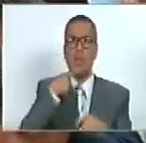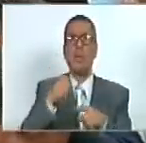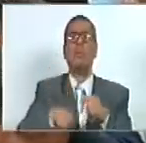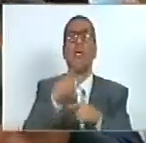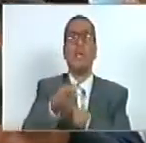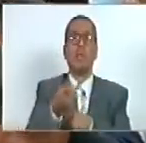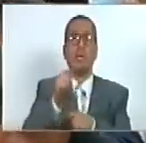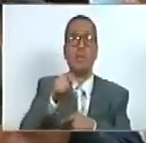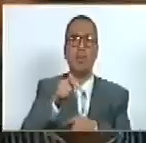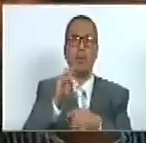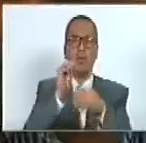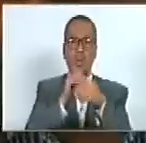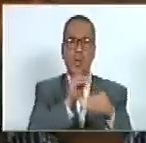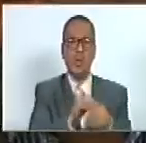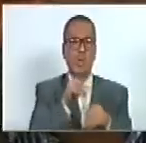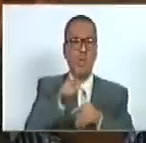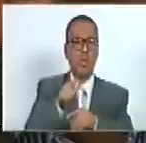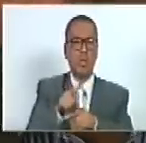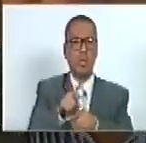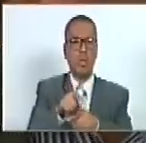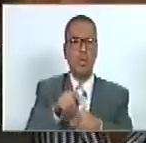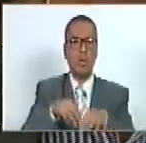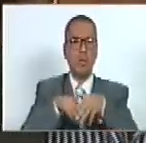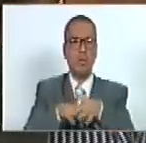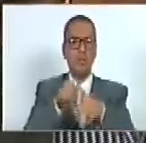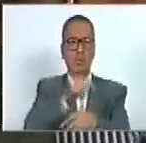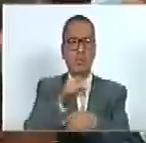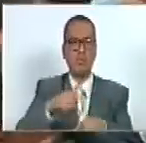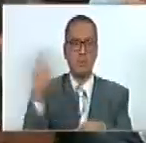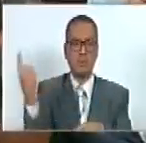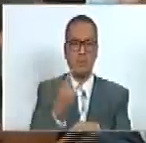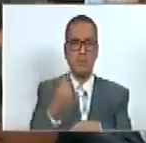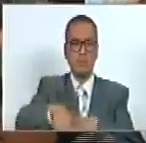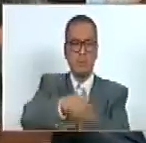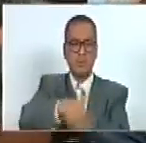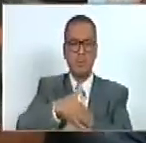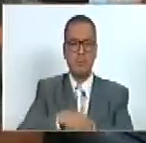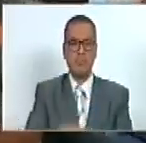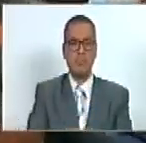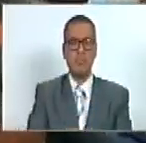mañana mismo convocamos a esas personas y las traemos a la calle.